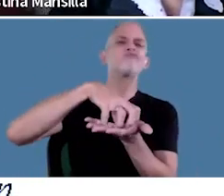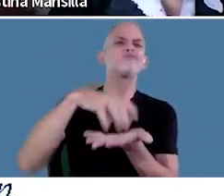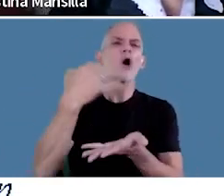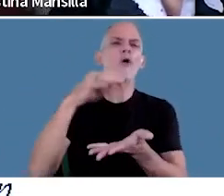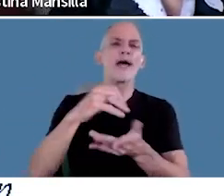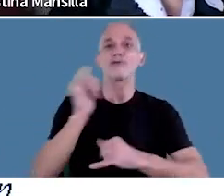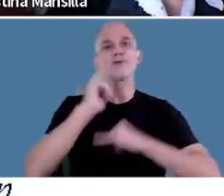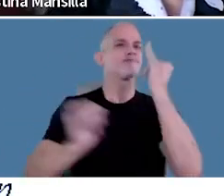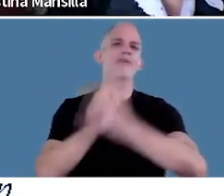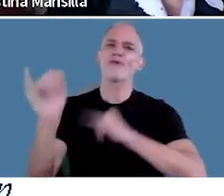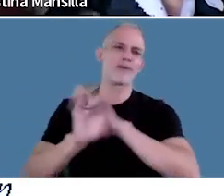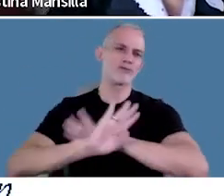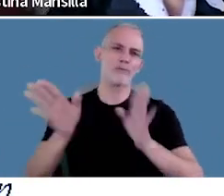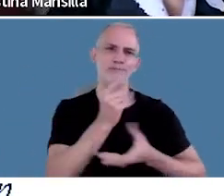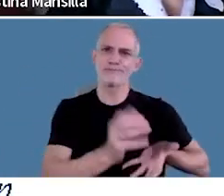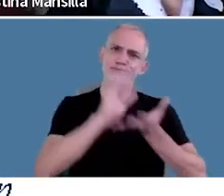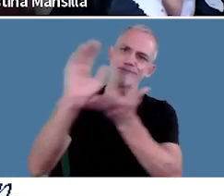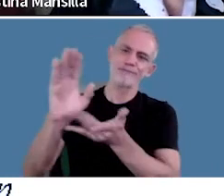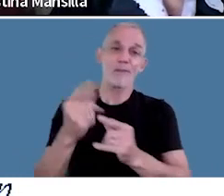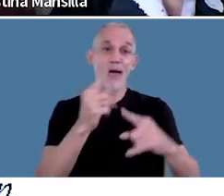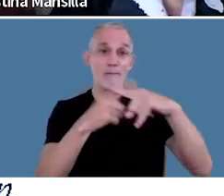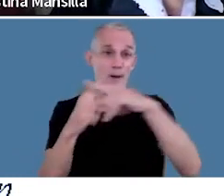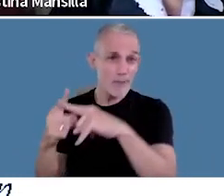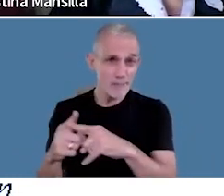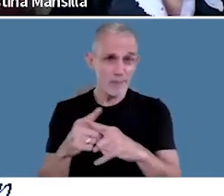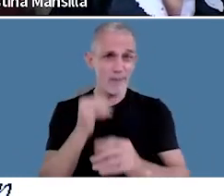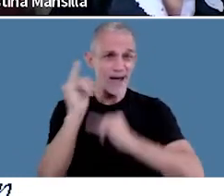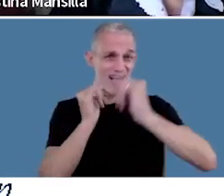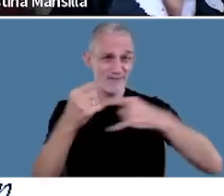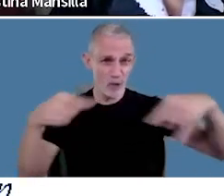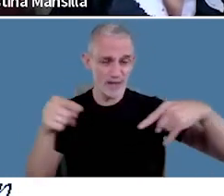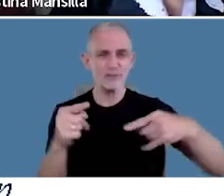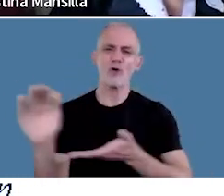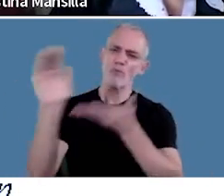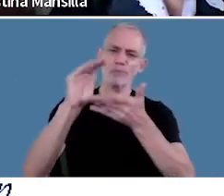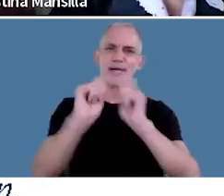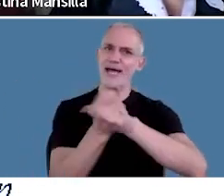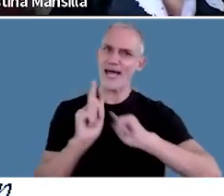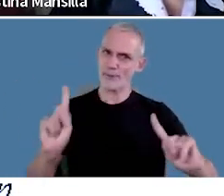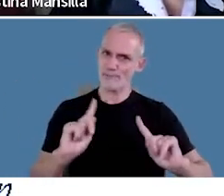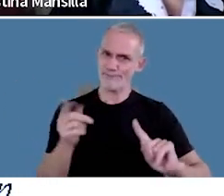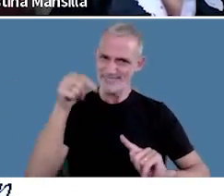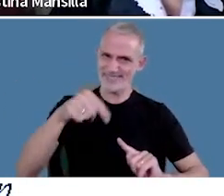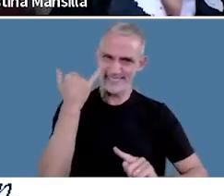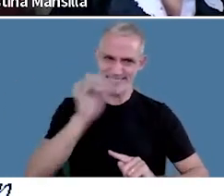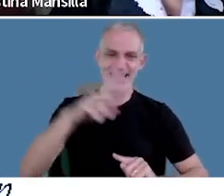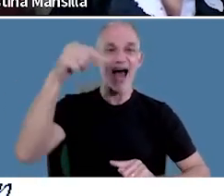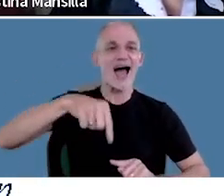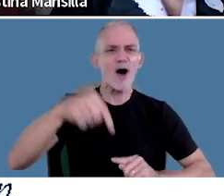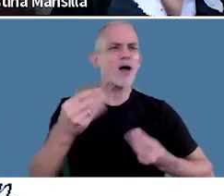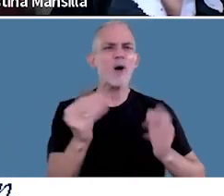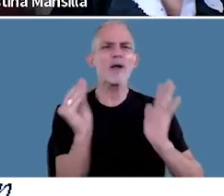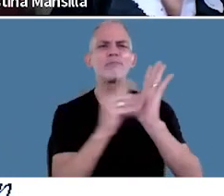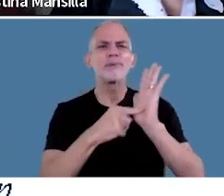régimen informativo y este importe de ese régimen informativo se ha modificado y hoy lo que establece